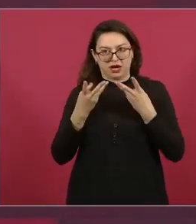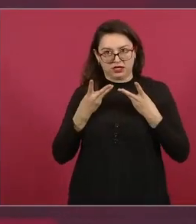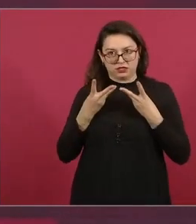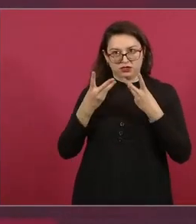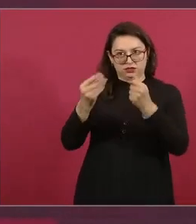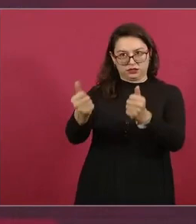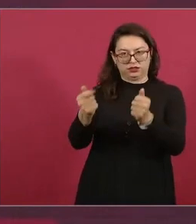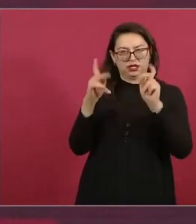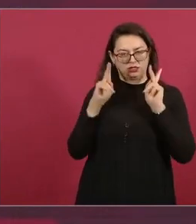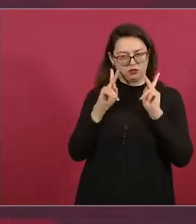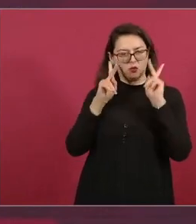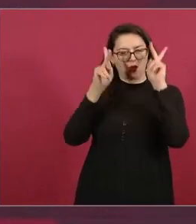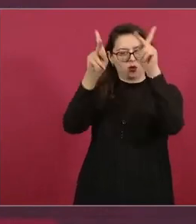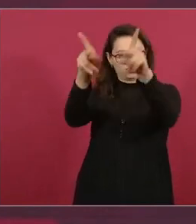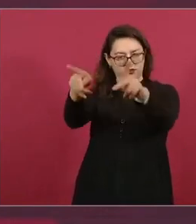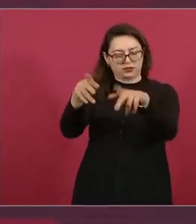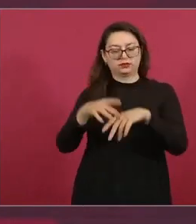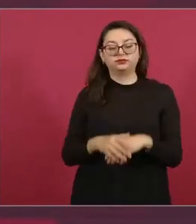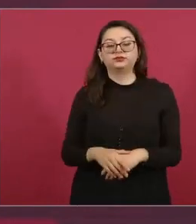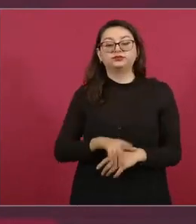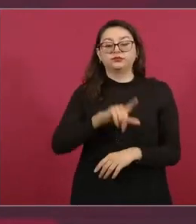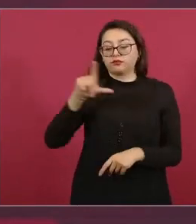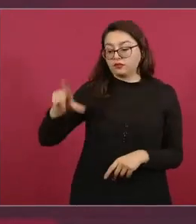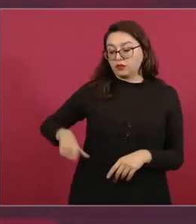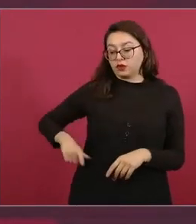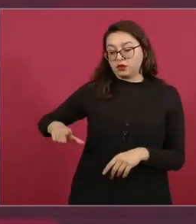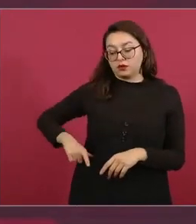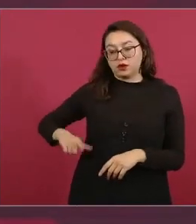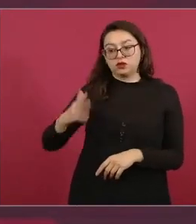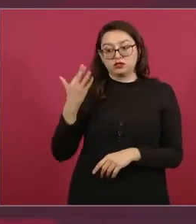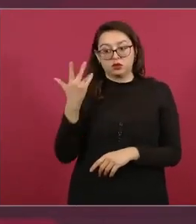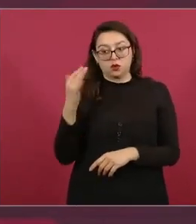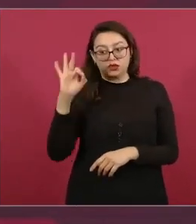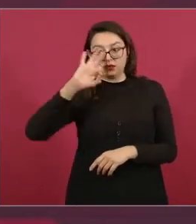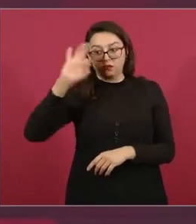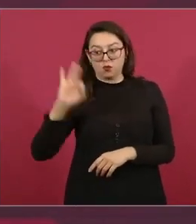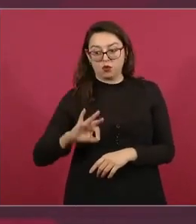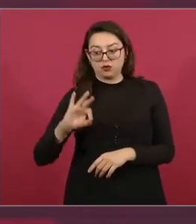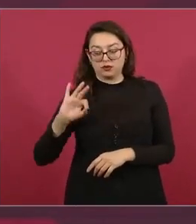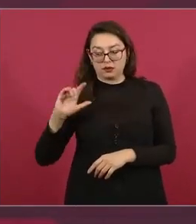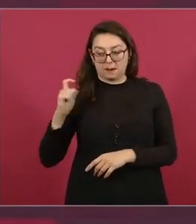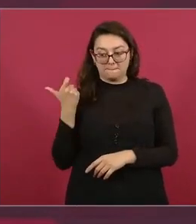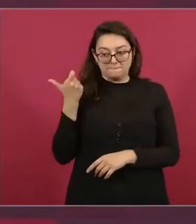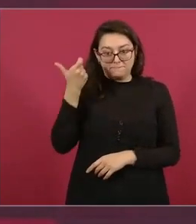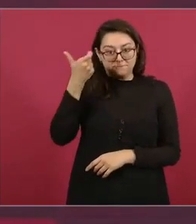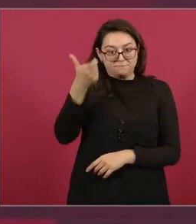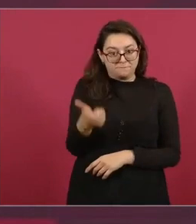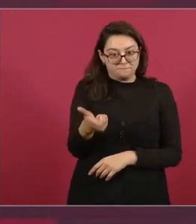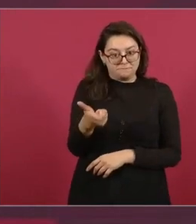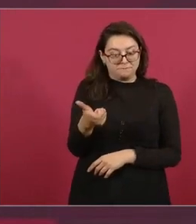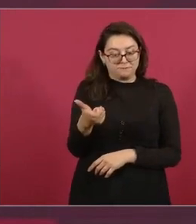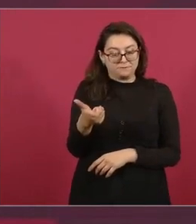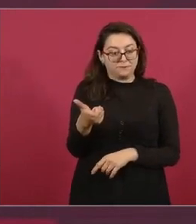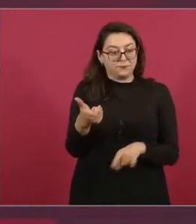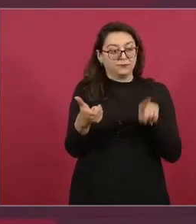la federación y el estado aportaron 5,000 a la empresa. Con esos 5,000